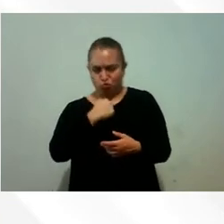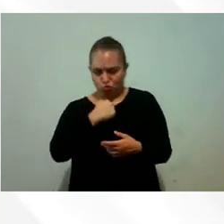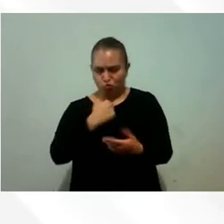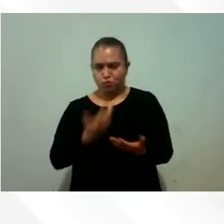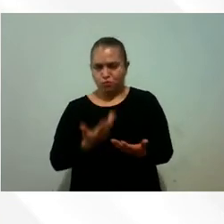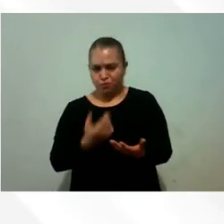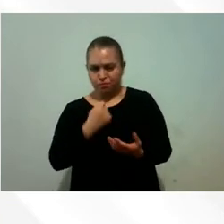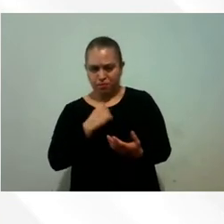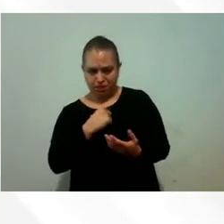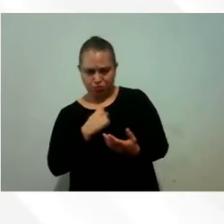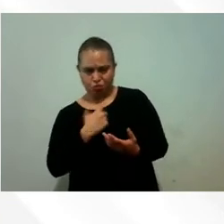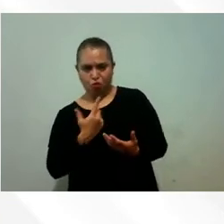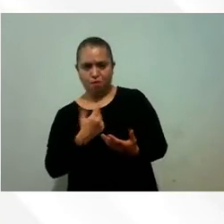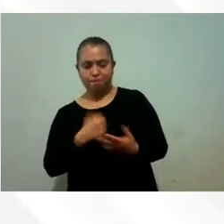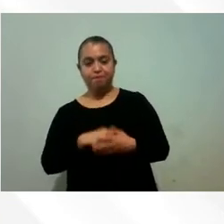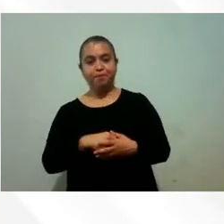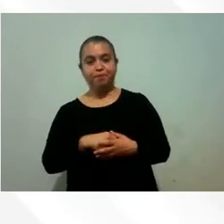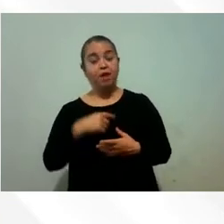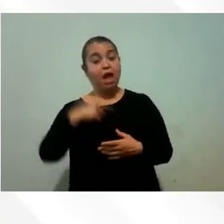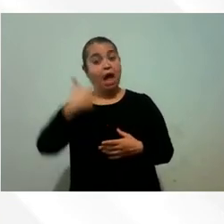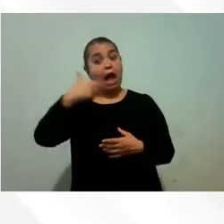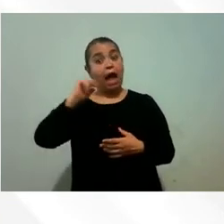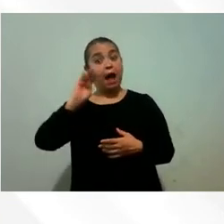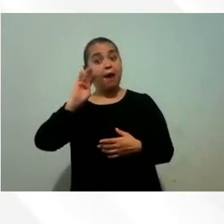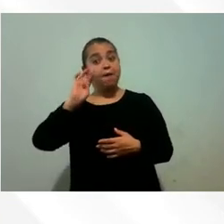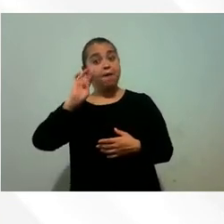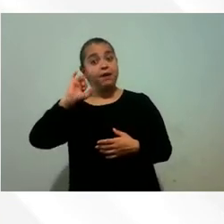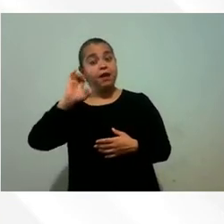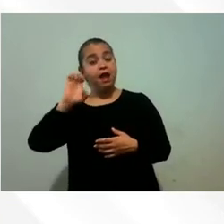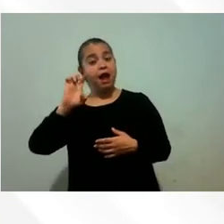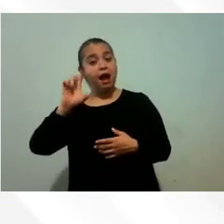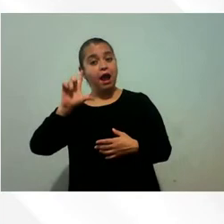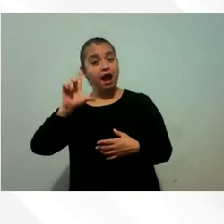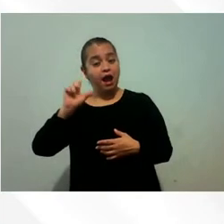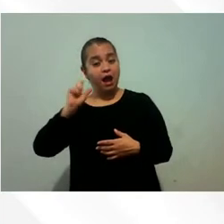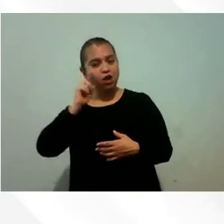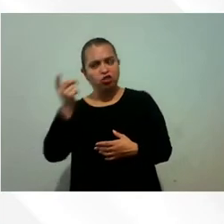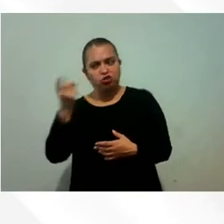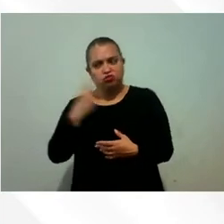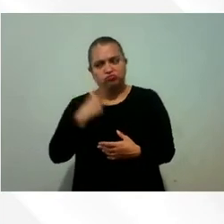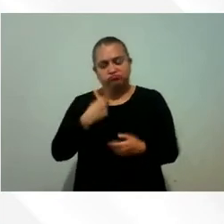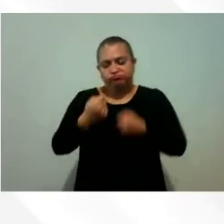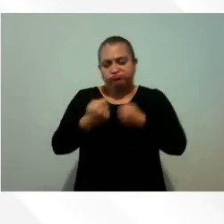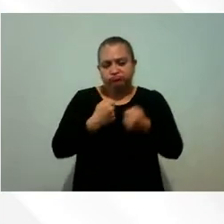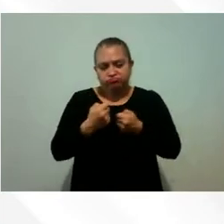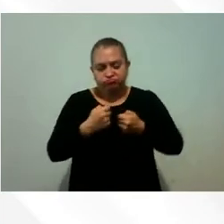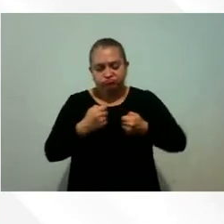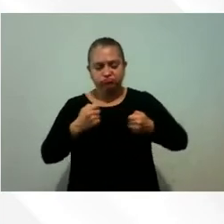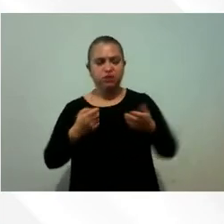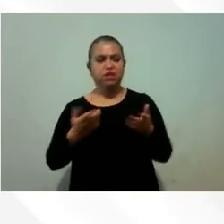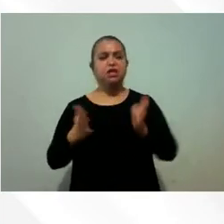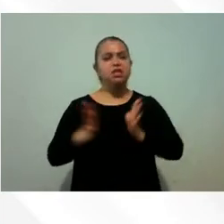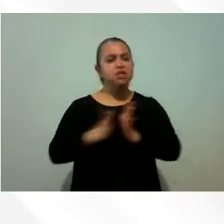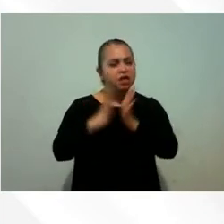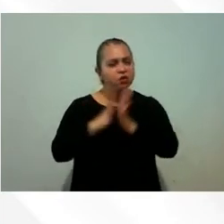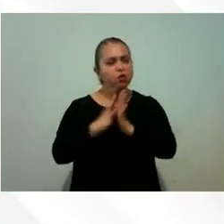Y fíjense lo que nos escribe Gabriel, domar las interacciones que establecemos con las y los demás.